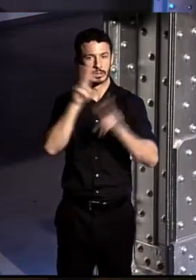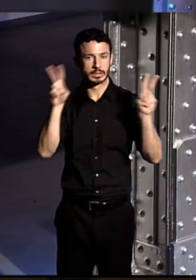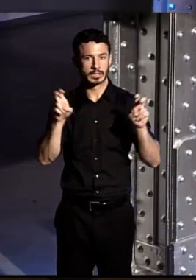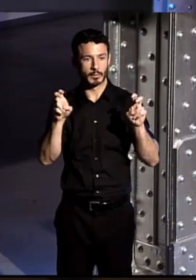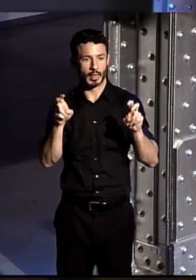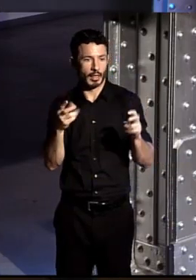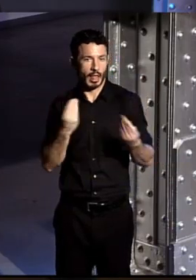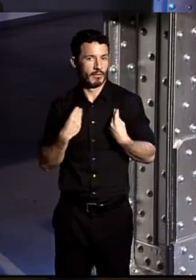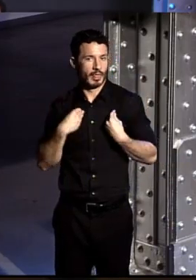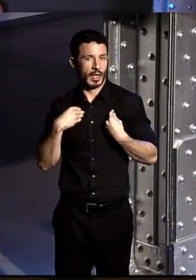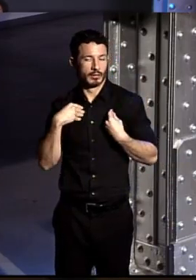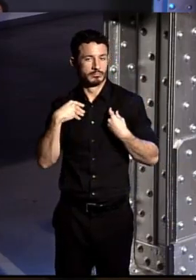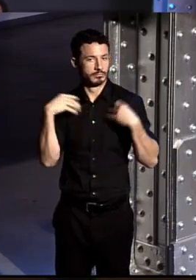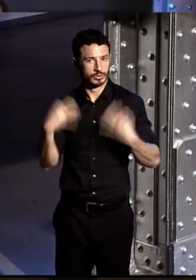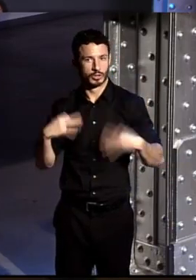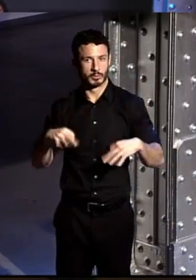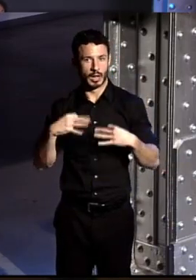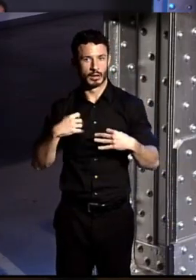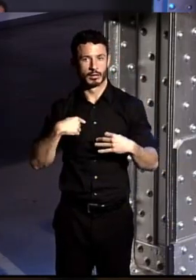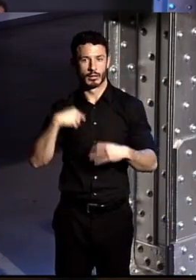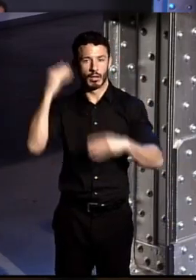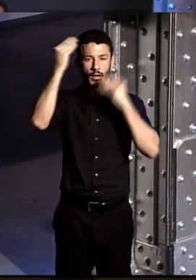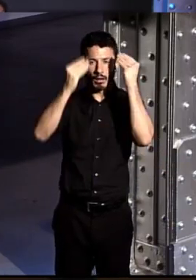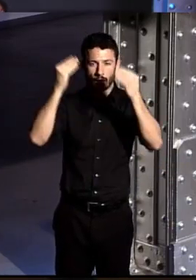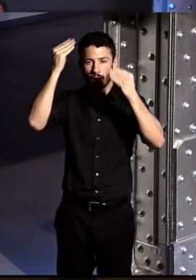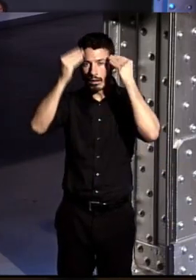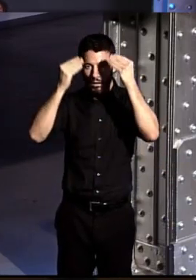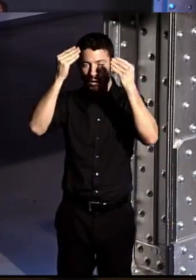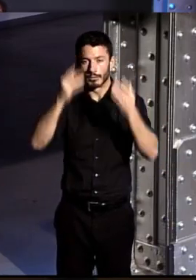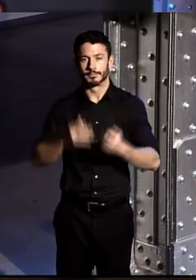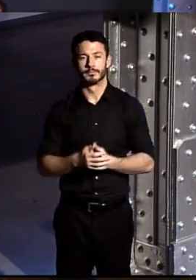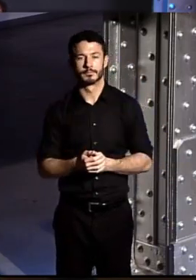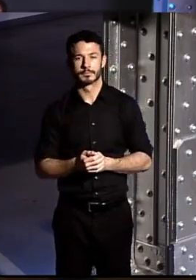de nuestra vida al que le damos vueltas y vueltas y vueltas.